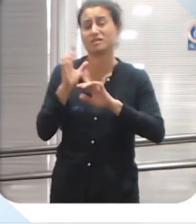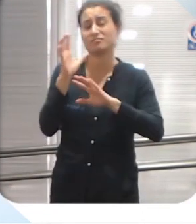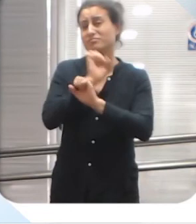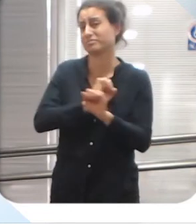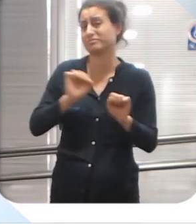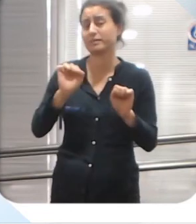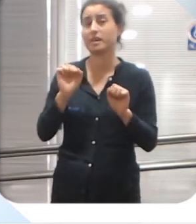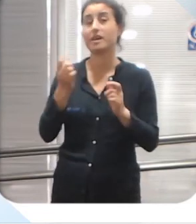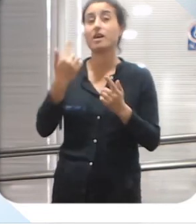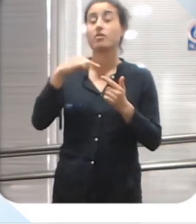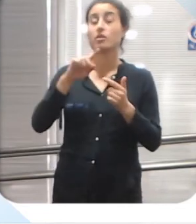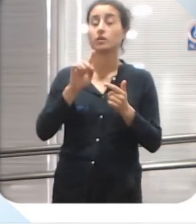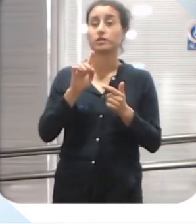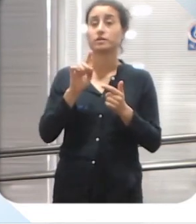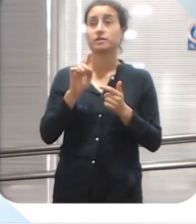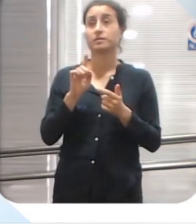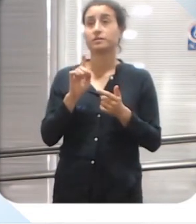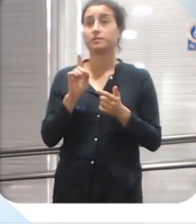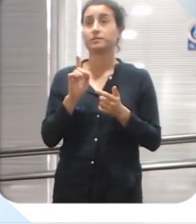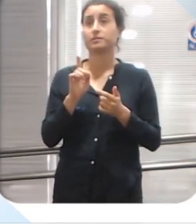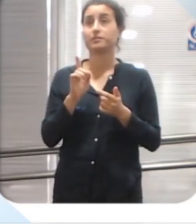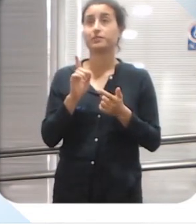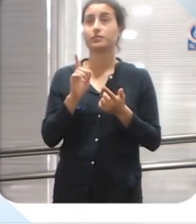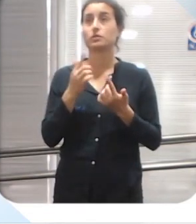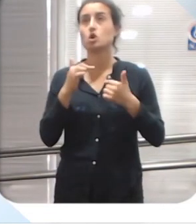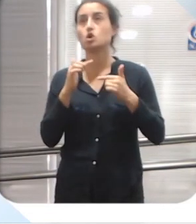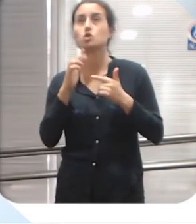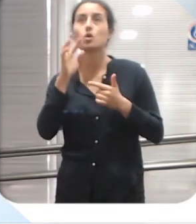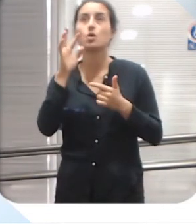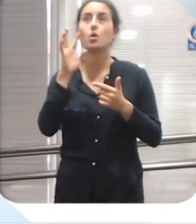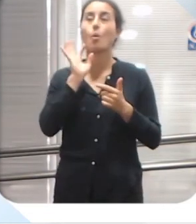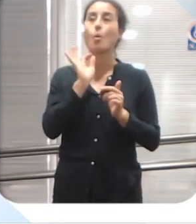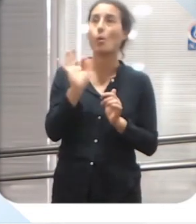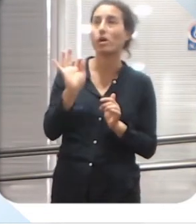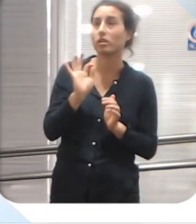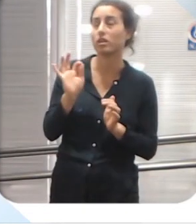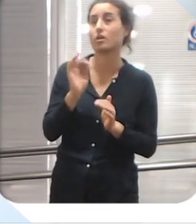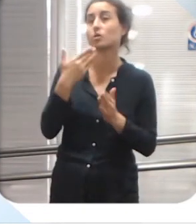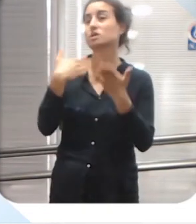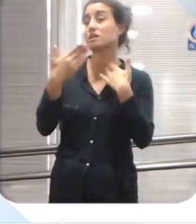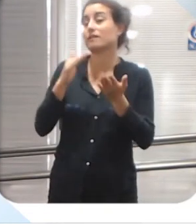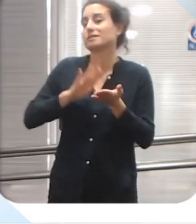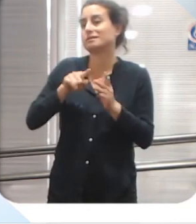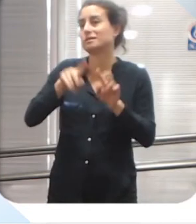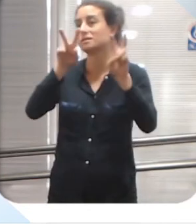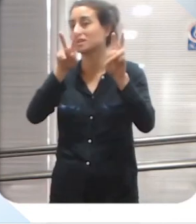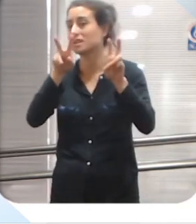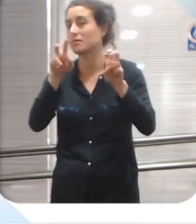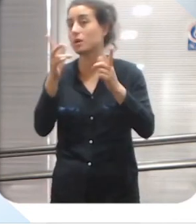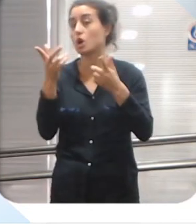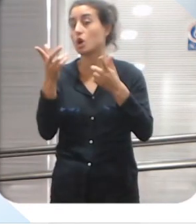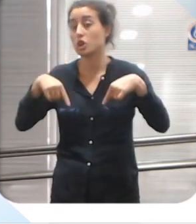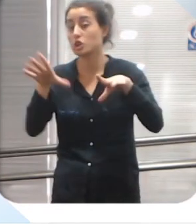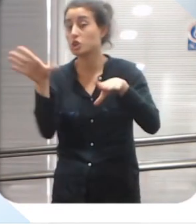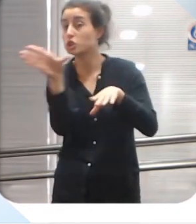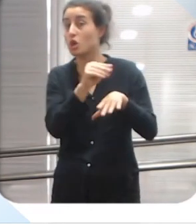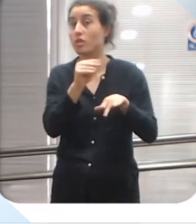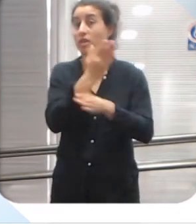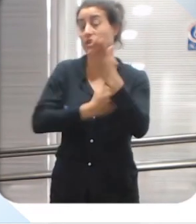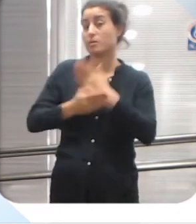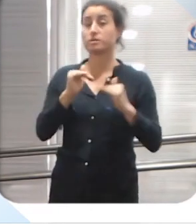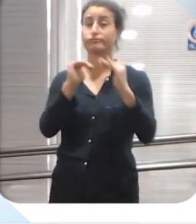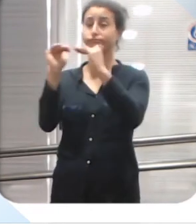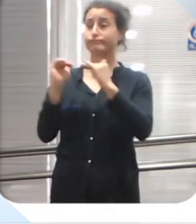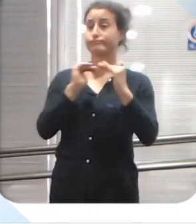imposible. Entonces digo, hay que ser como bastante cuidadoso cuando se habla de estas cosas porque no todas las discapacidades